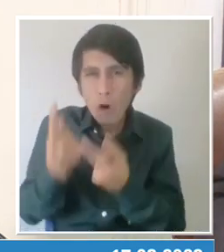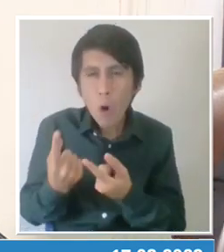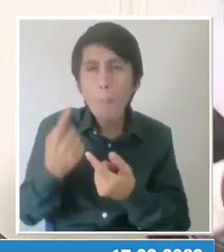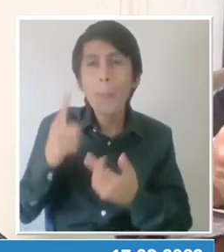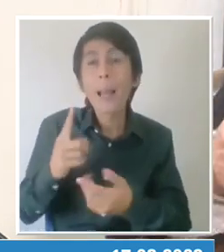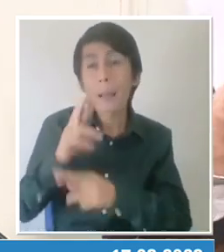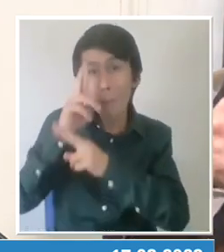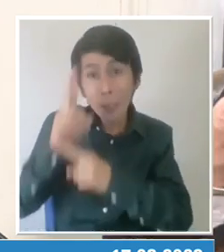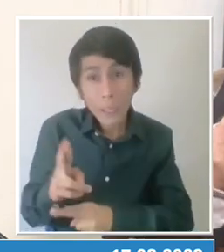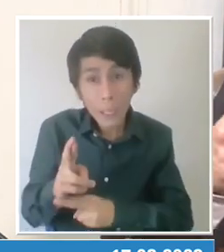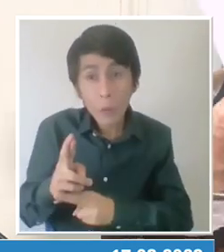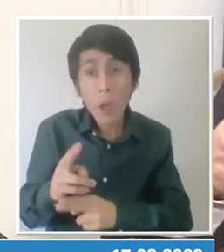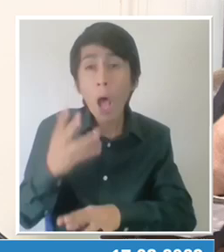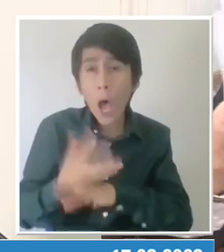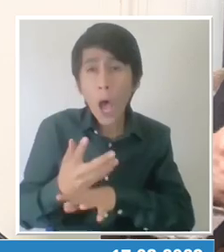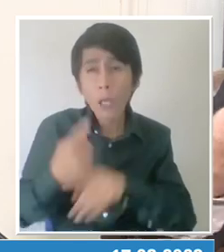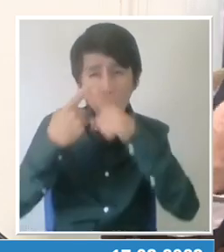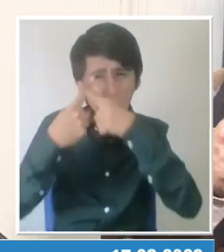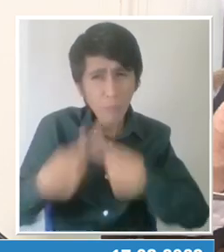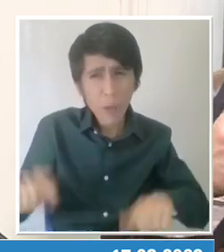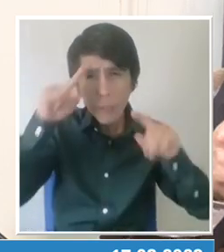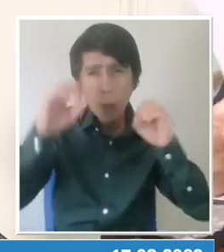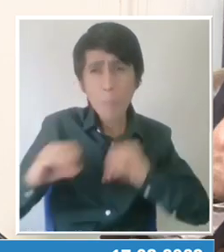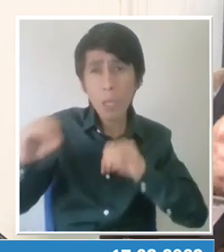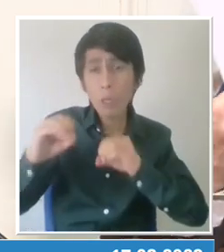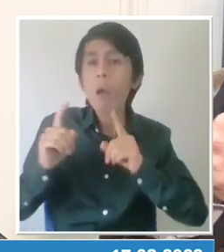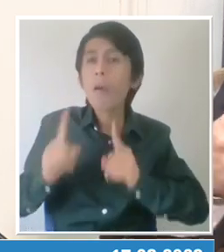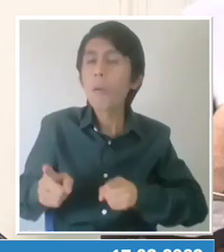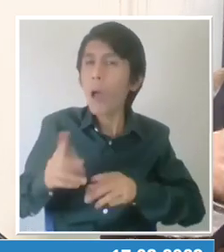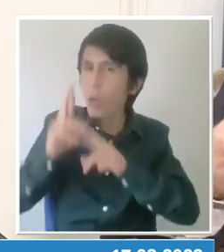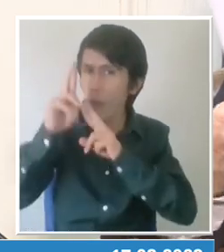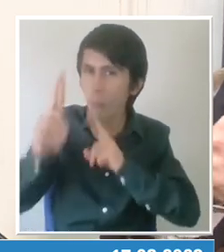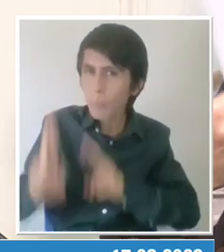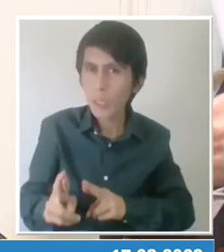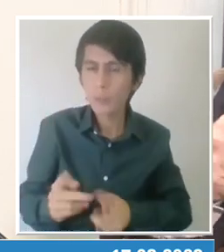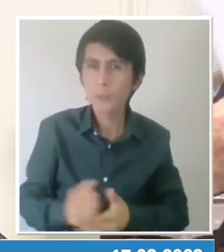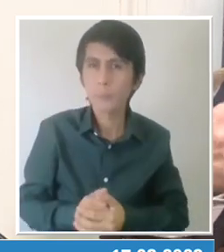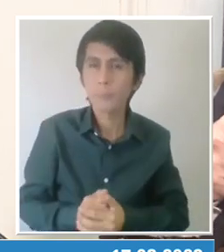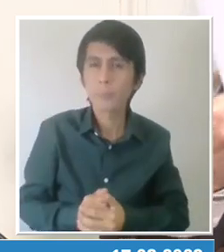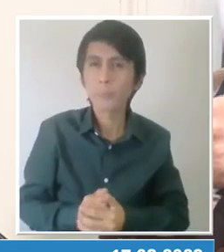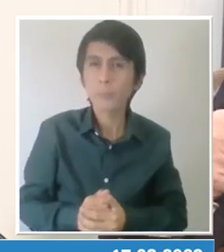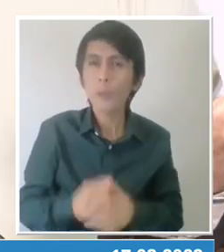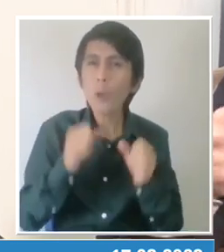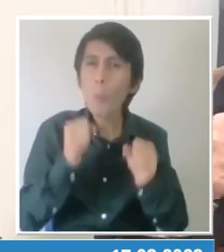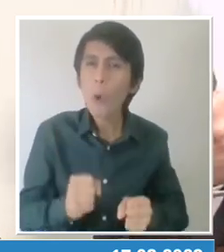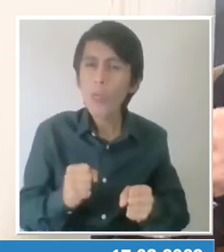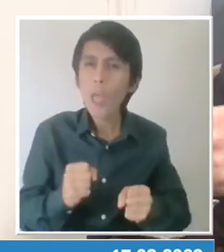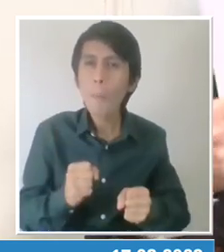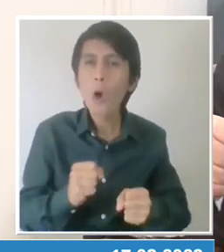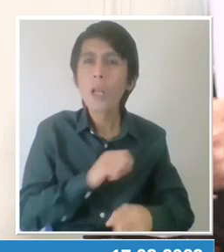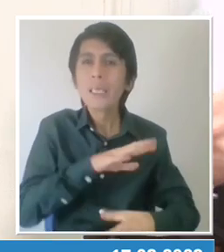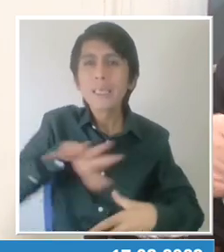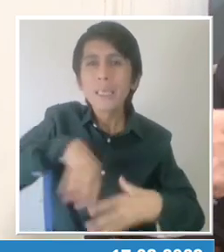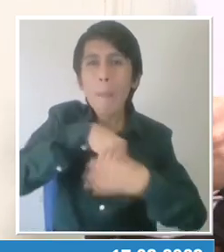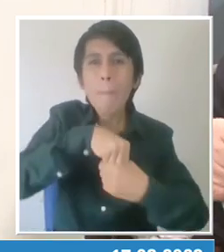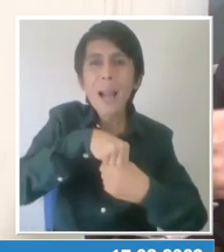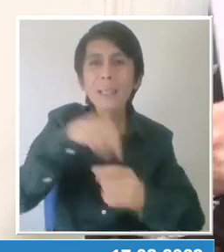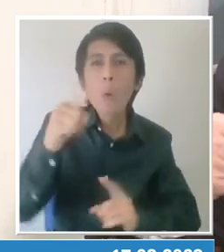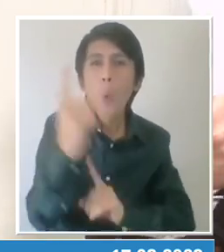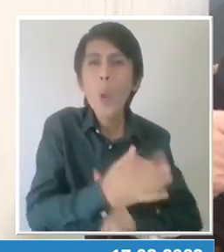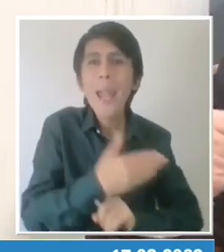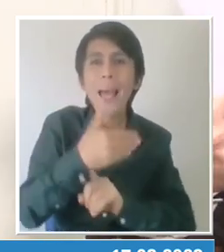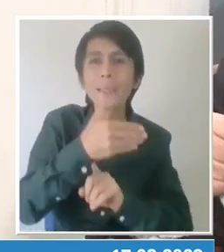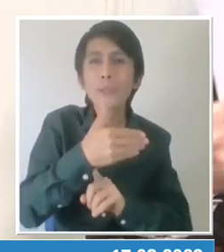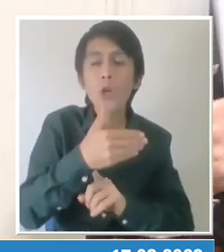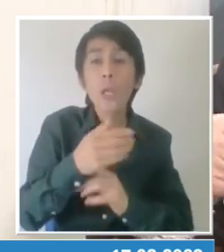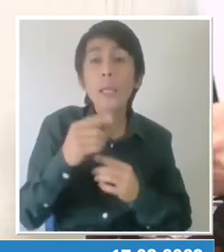de nuestra manera de pensar. Pero seamos parte de una nación, es ser parte de un plebiscito de todos los días, como